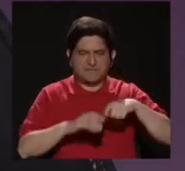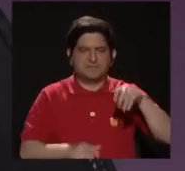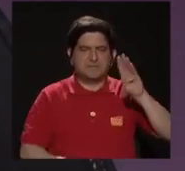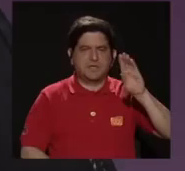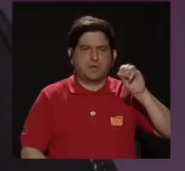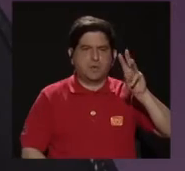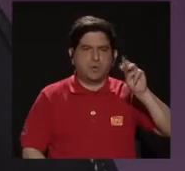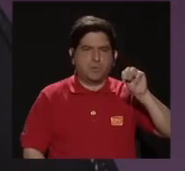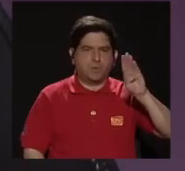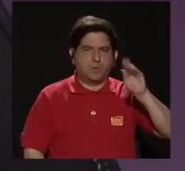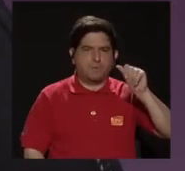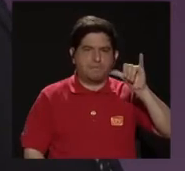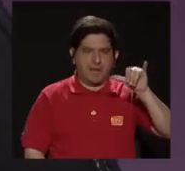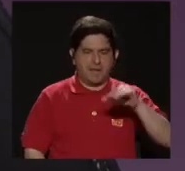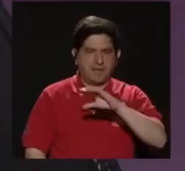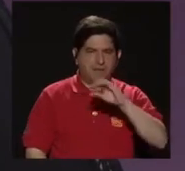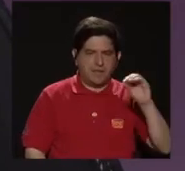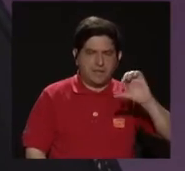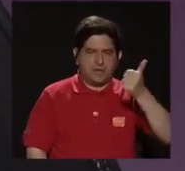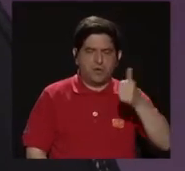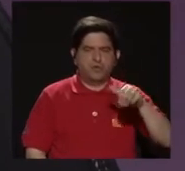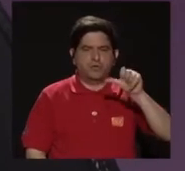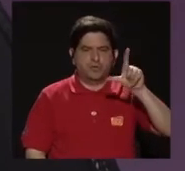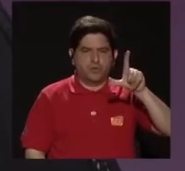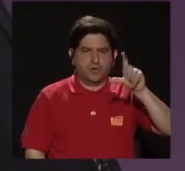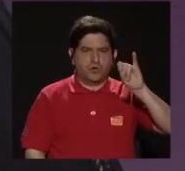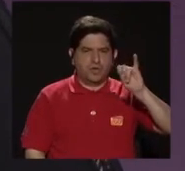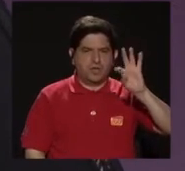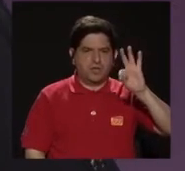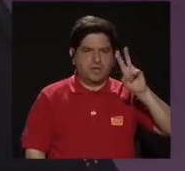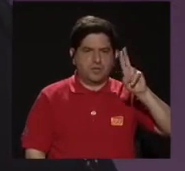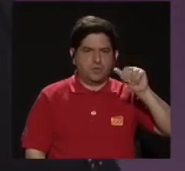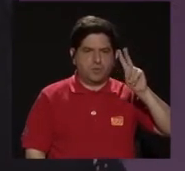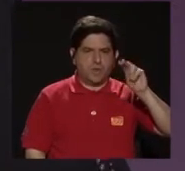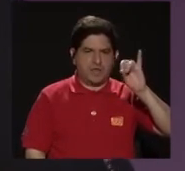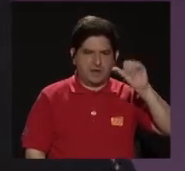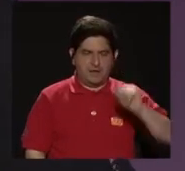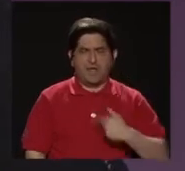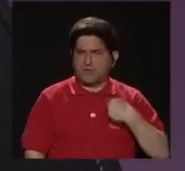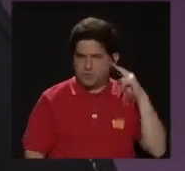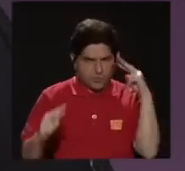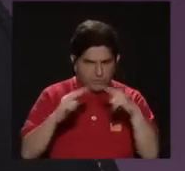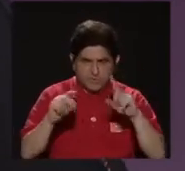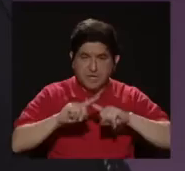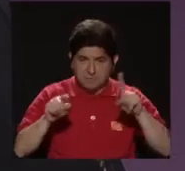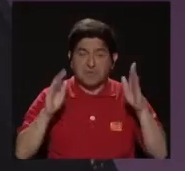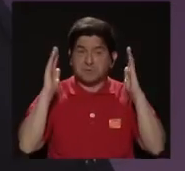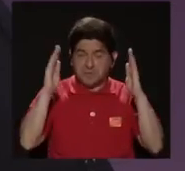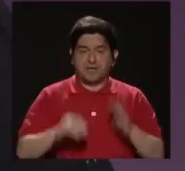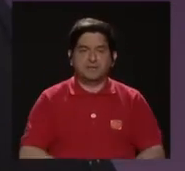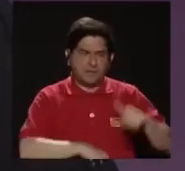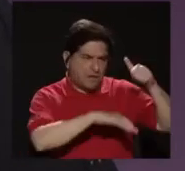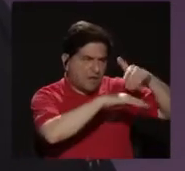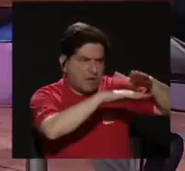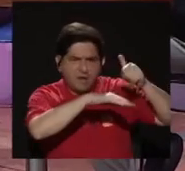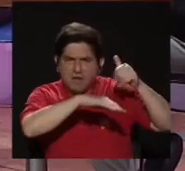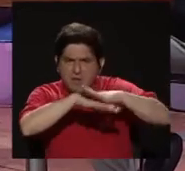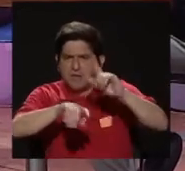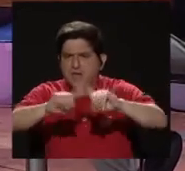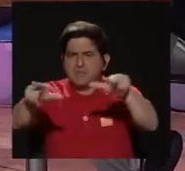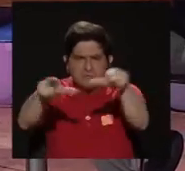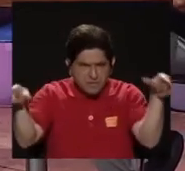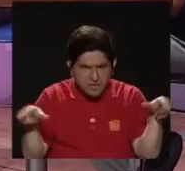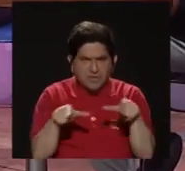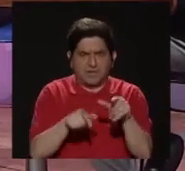en Lituania, que parece ser un festival grande. Yo no lo conozco, pero bueno, nosotros estamos mandándola a muchos